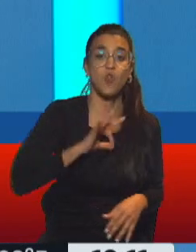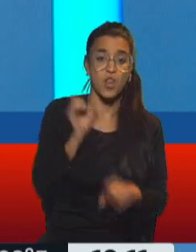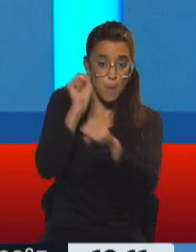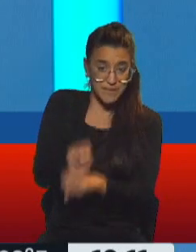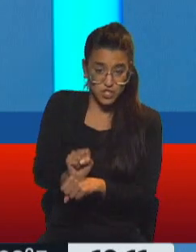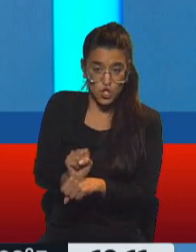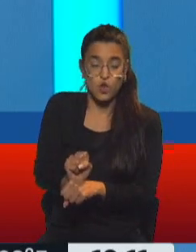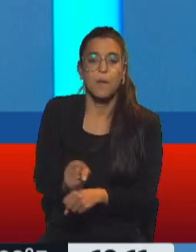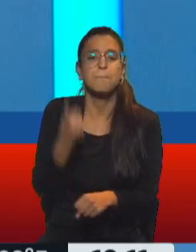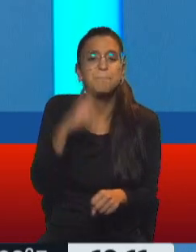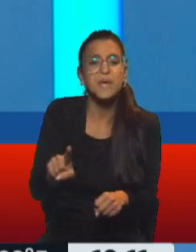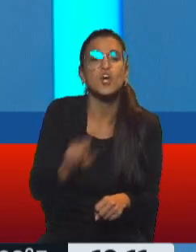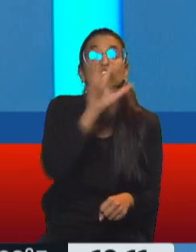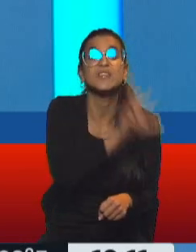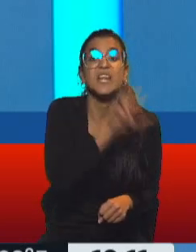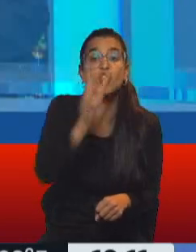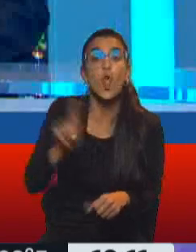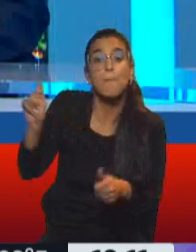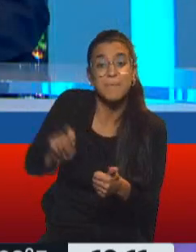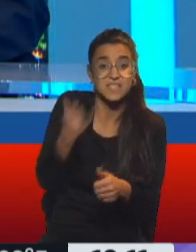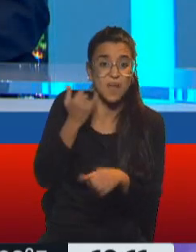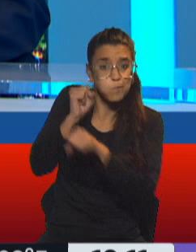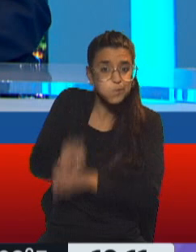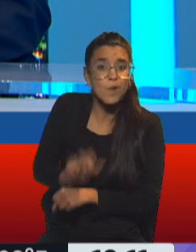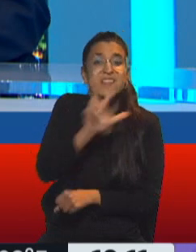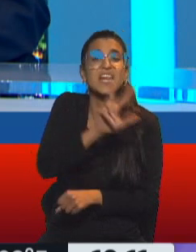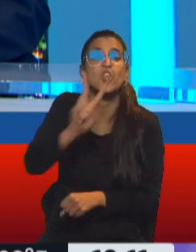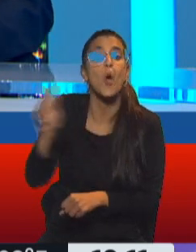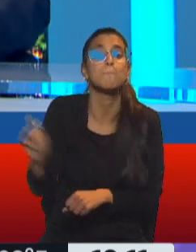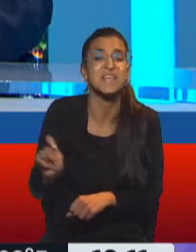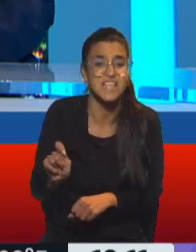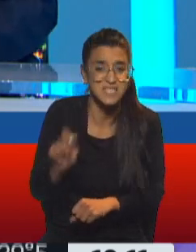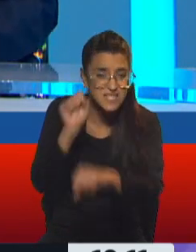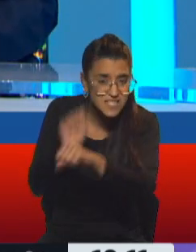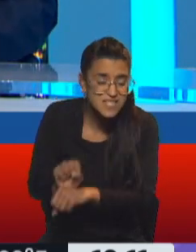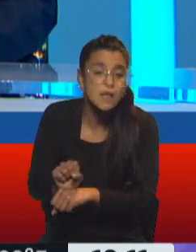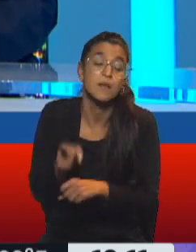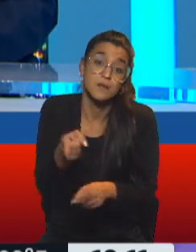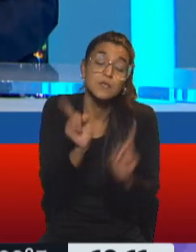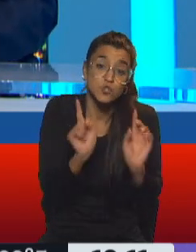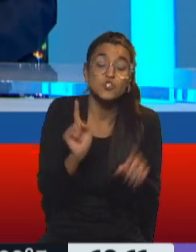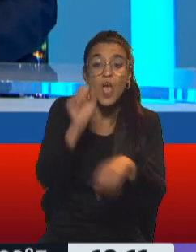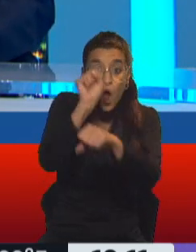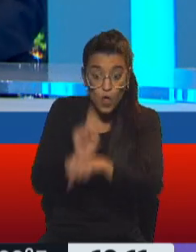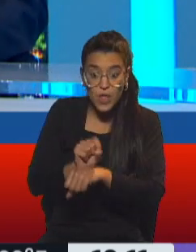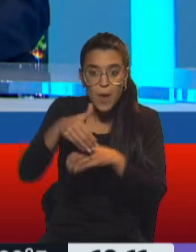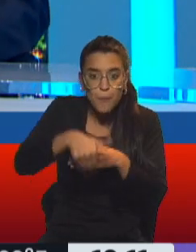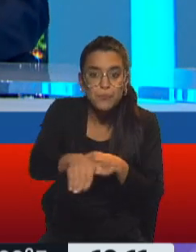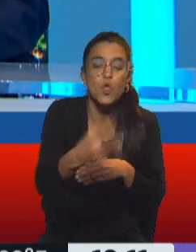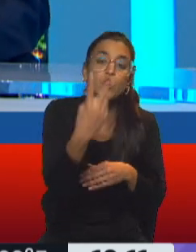prisión, pero hace 32 meses que está preso. Es decir, que por esta condena, en los